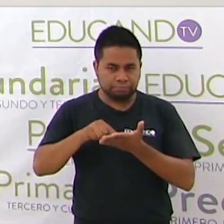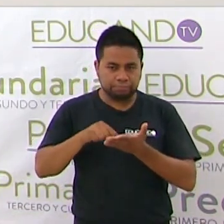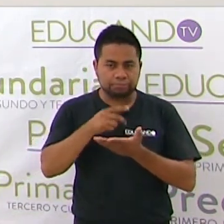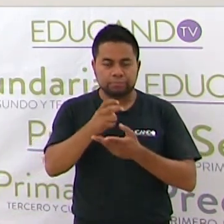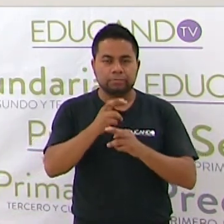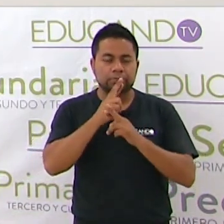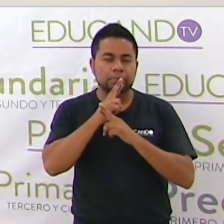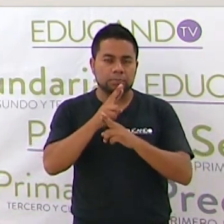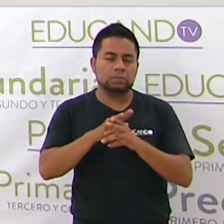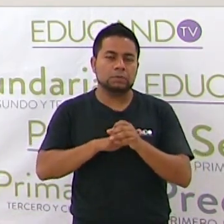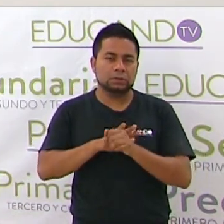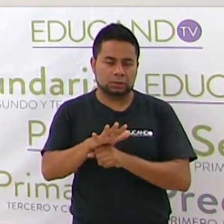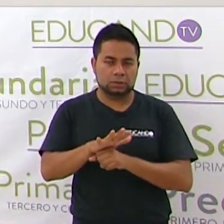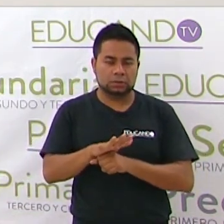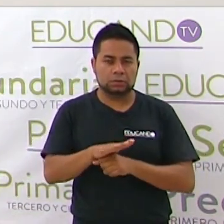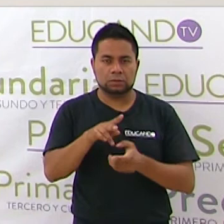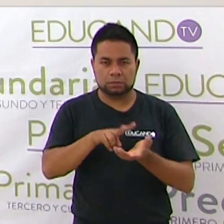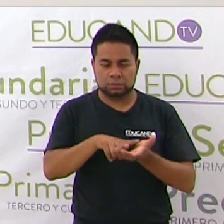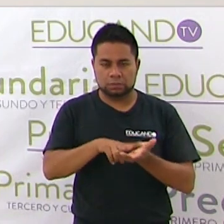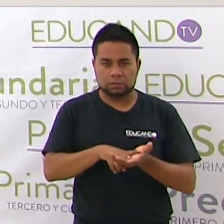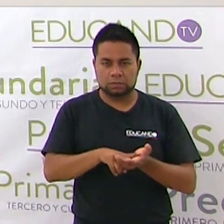da la siguiente cantidad.